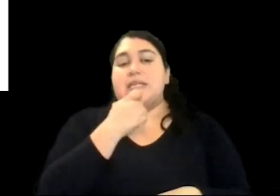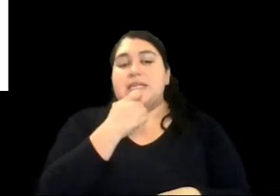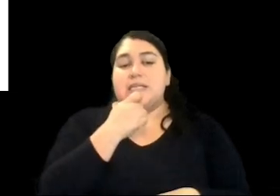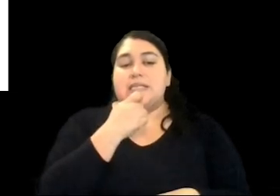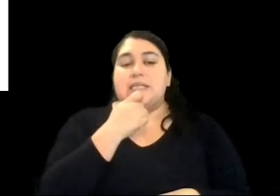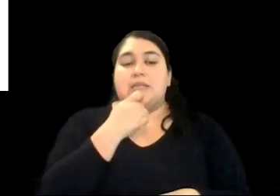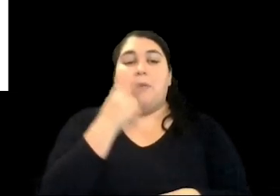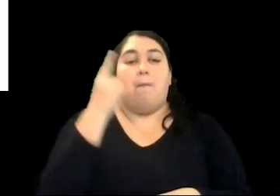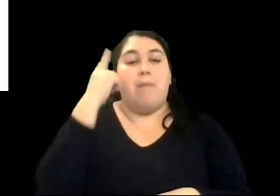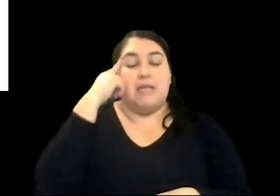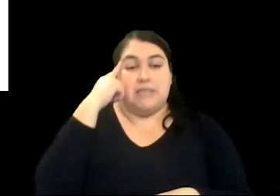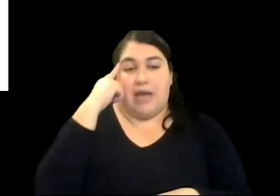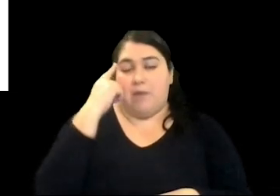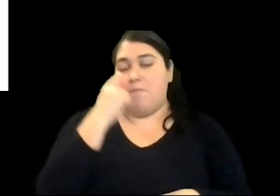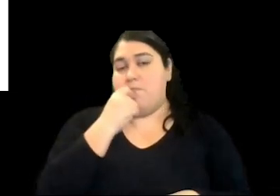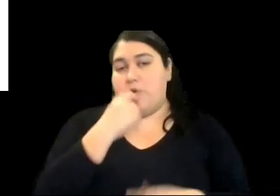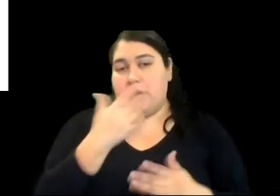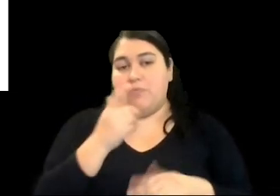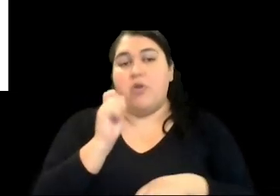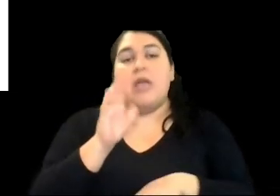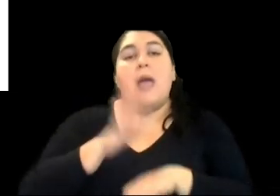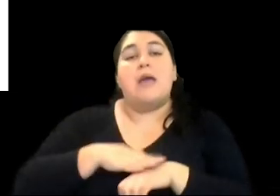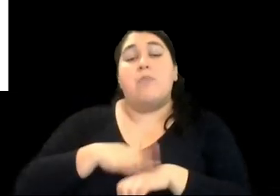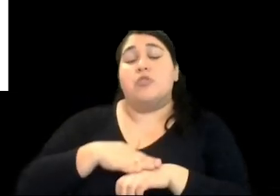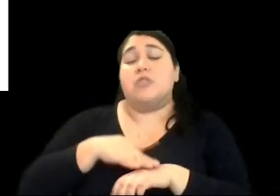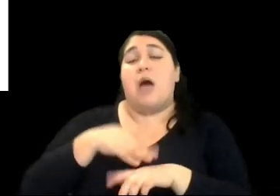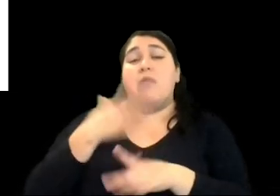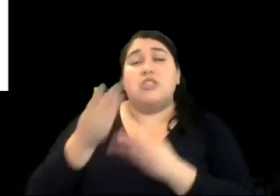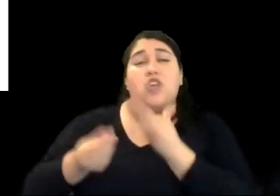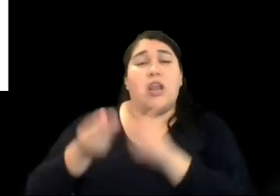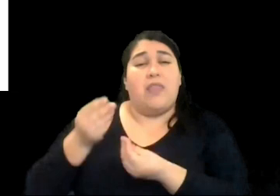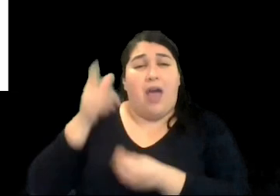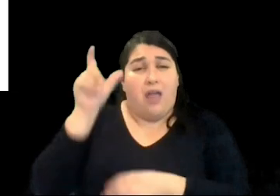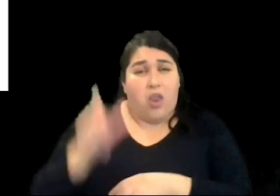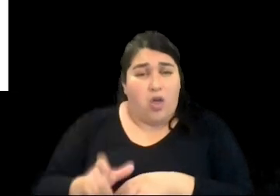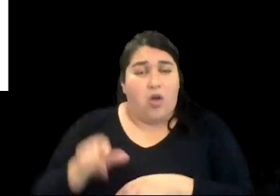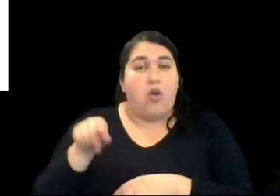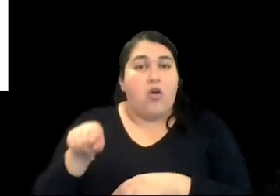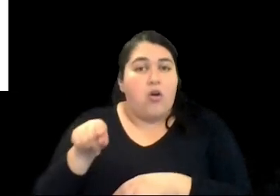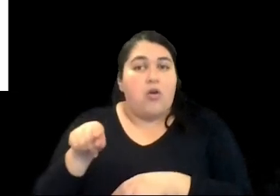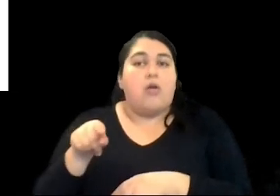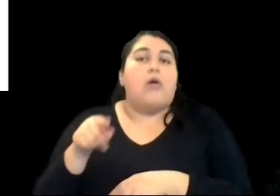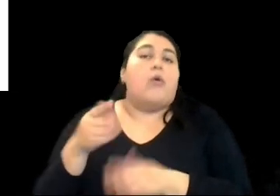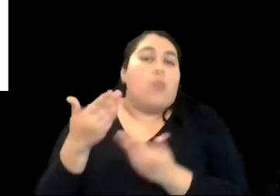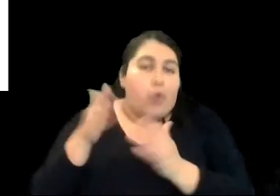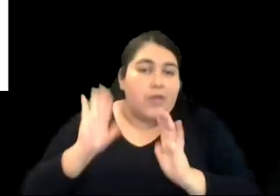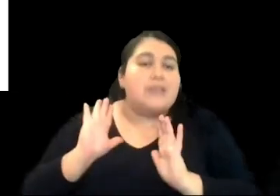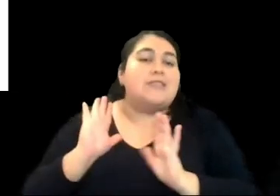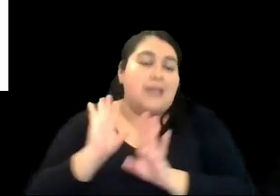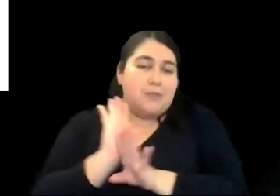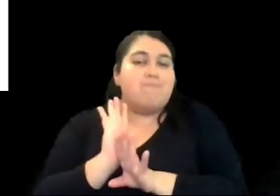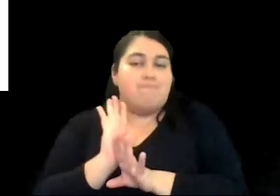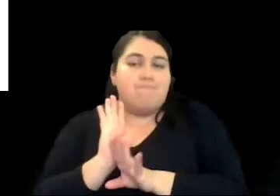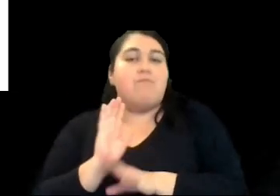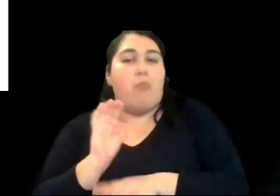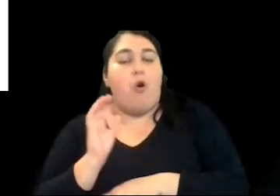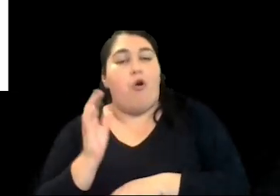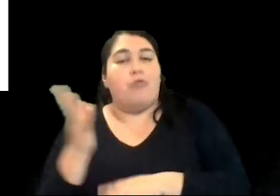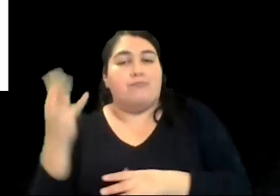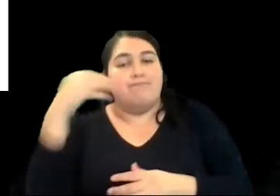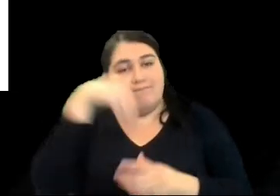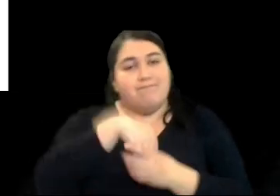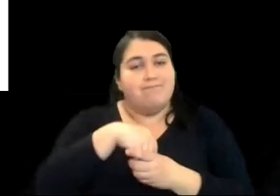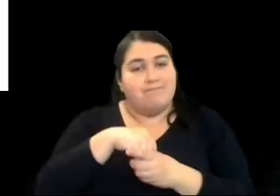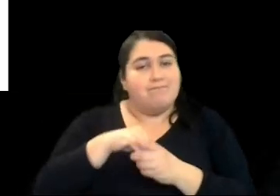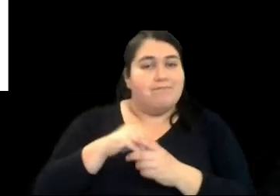pensamos en lo que es el responsable solidario era un exceptuado a esta presentación de la declaración jurada, porque en